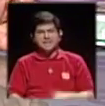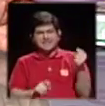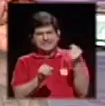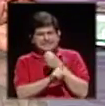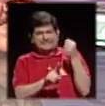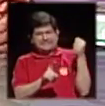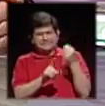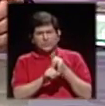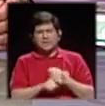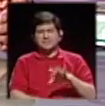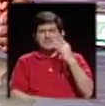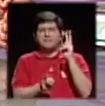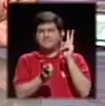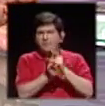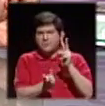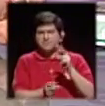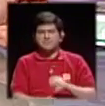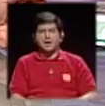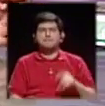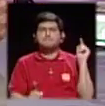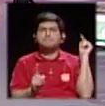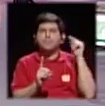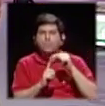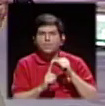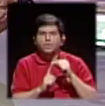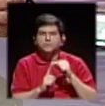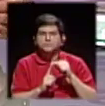violentadas sexualmente con el fin